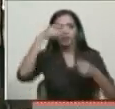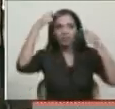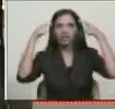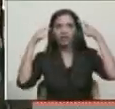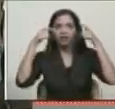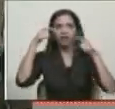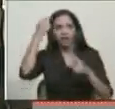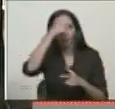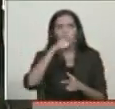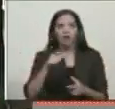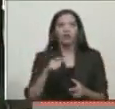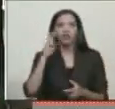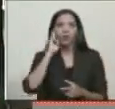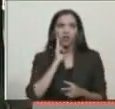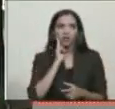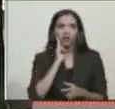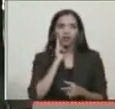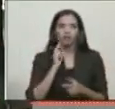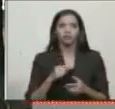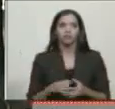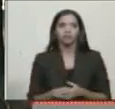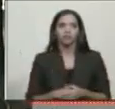de Bolívar, al pueblo de Angostura.